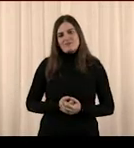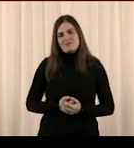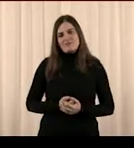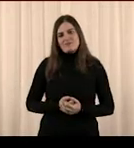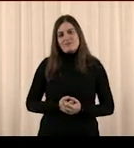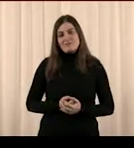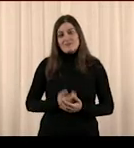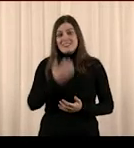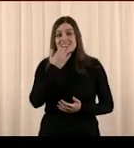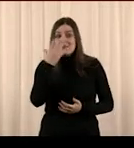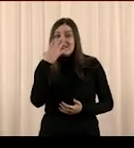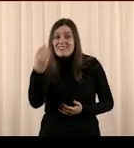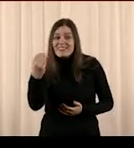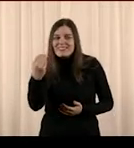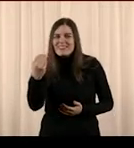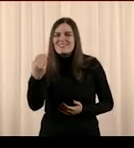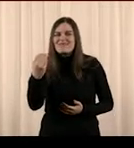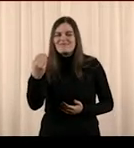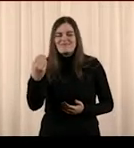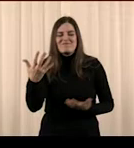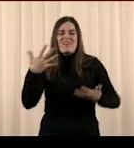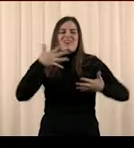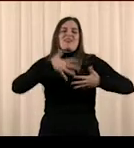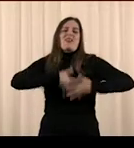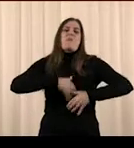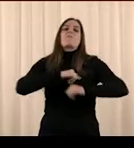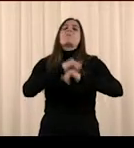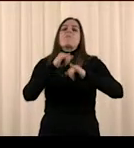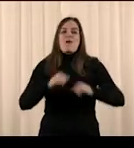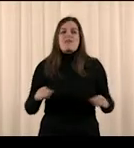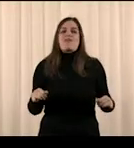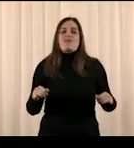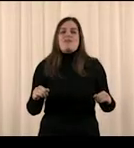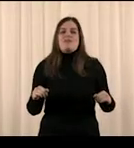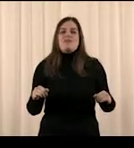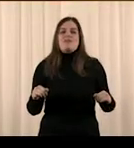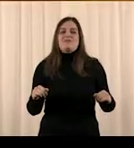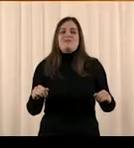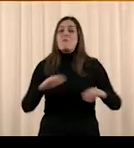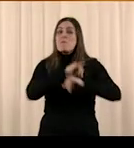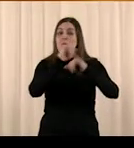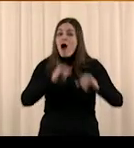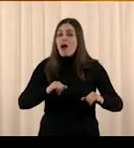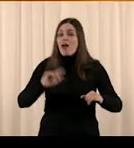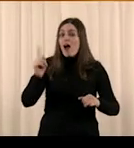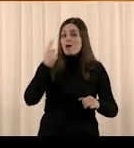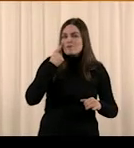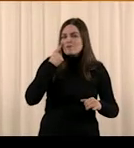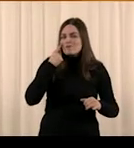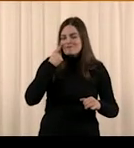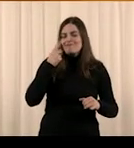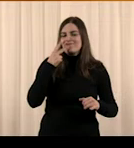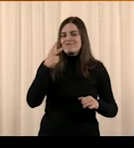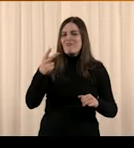estoy diciendo, entenderás lo que es la paz, y cuando entiendas lo que es la paz, comprenderás que no está lejos de ti.